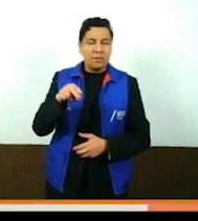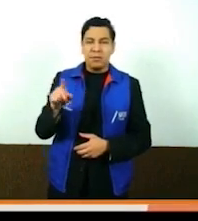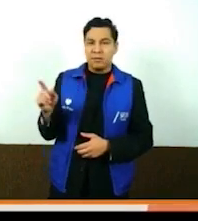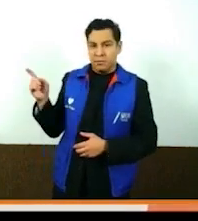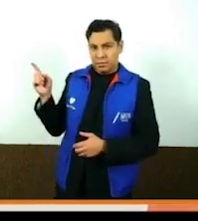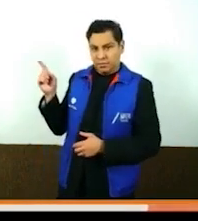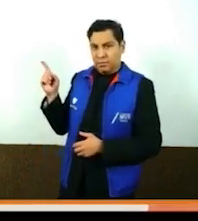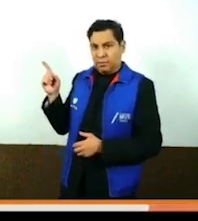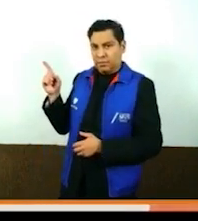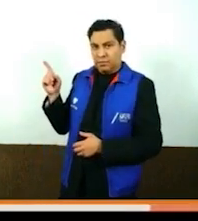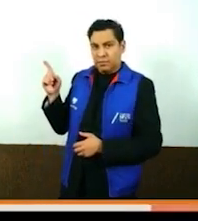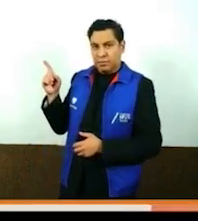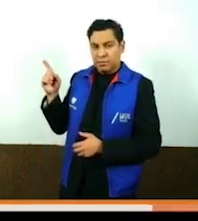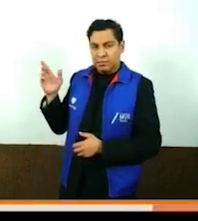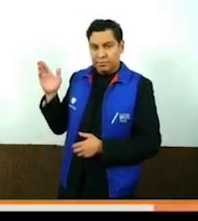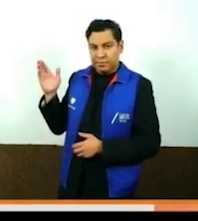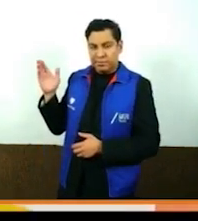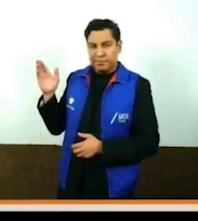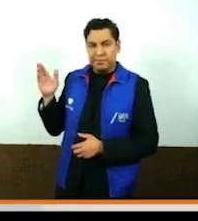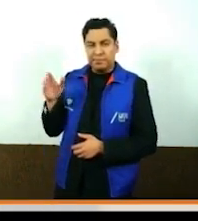Márquez Cervantes.